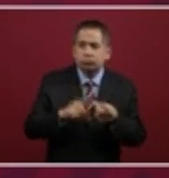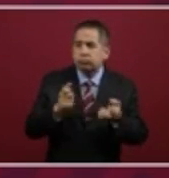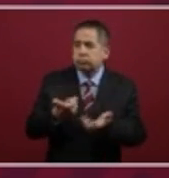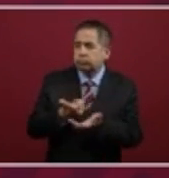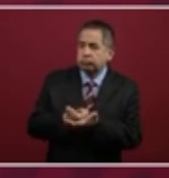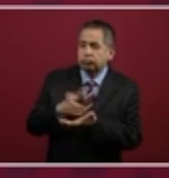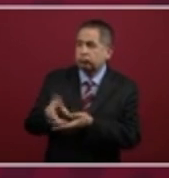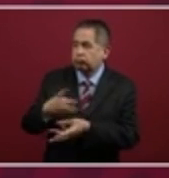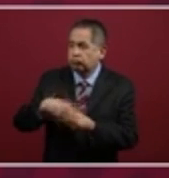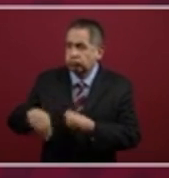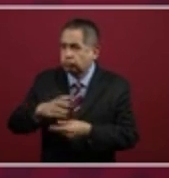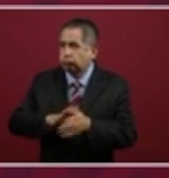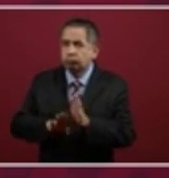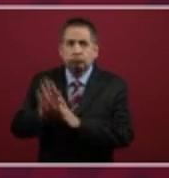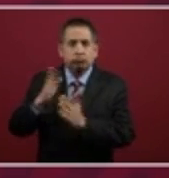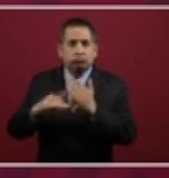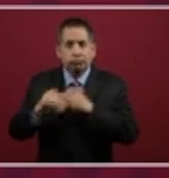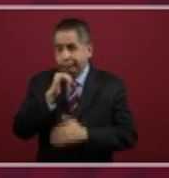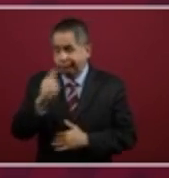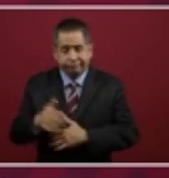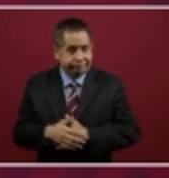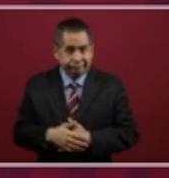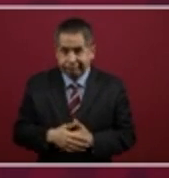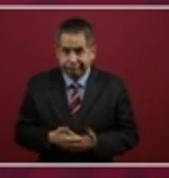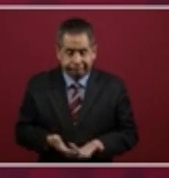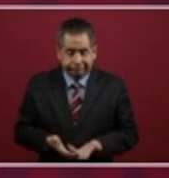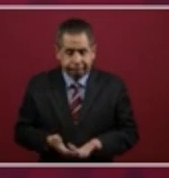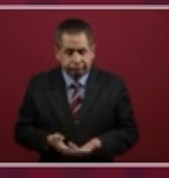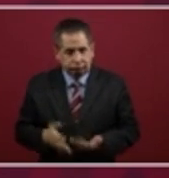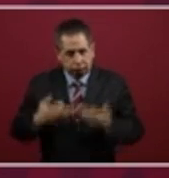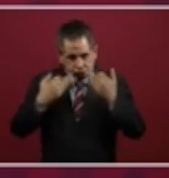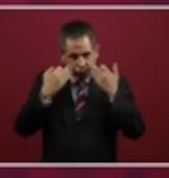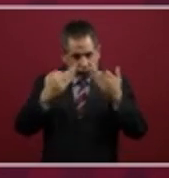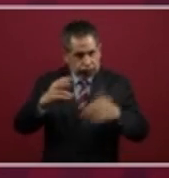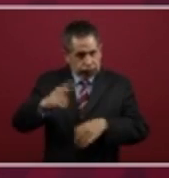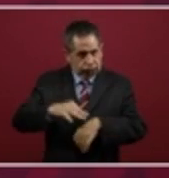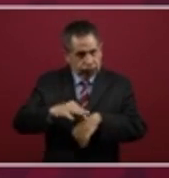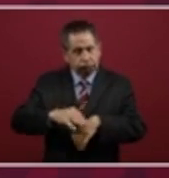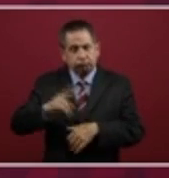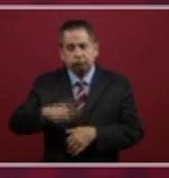Yo lo estoy viendo ahora, y además lo digo porque